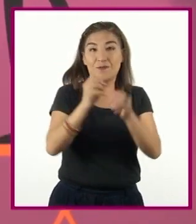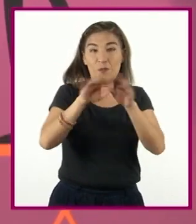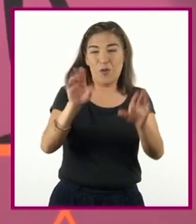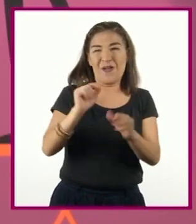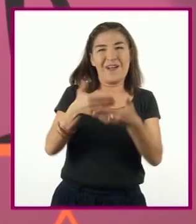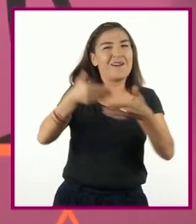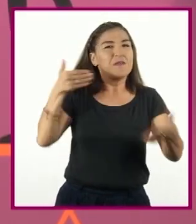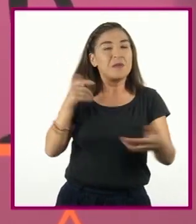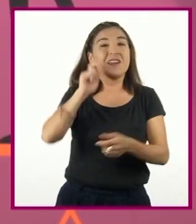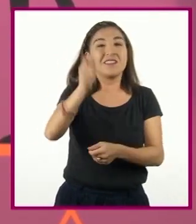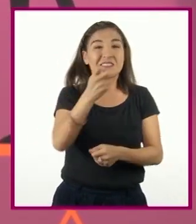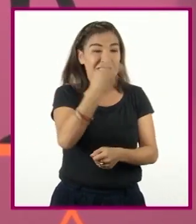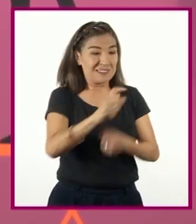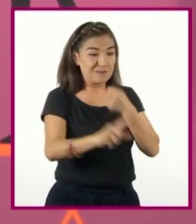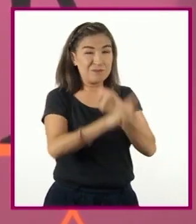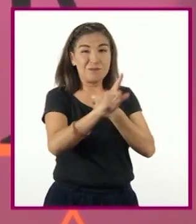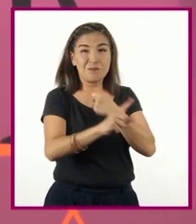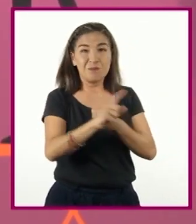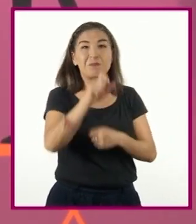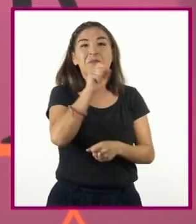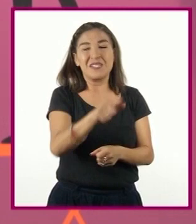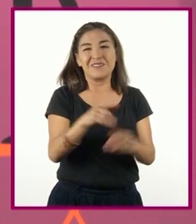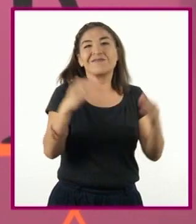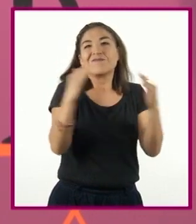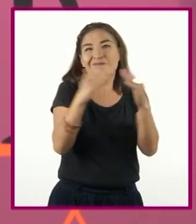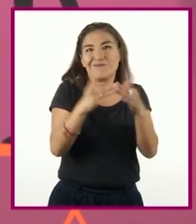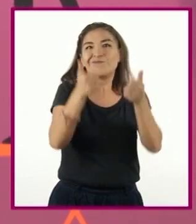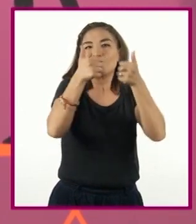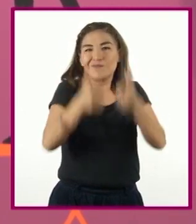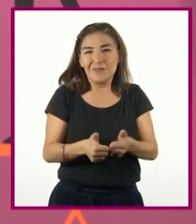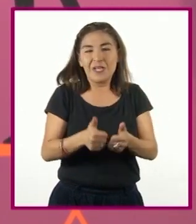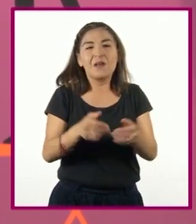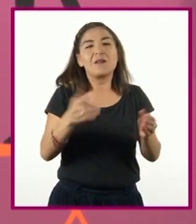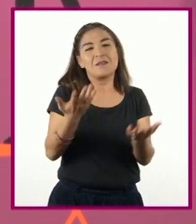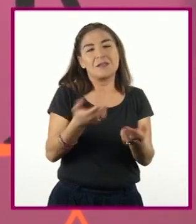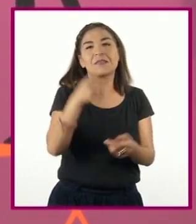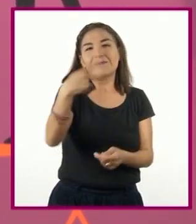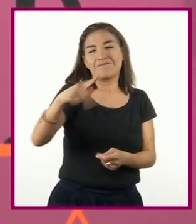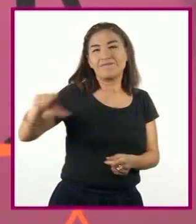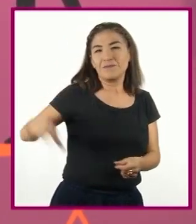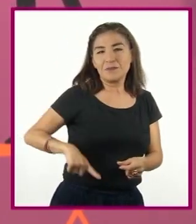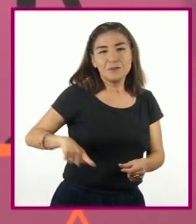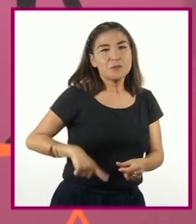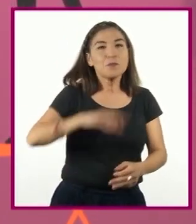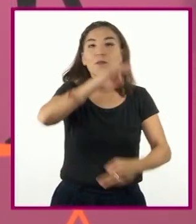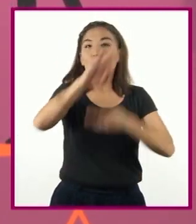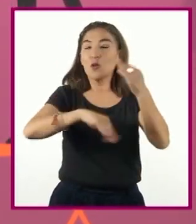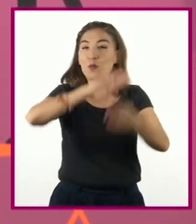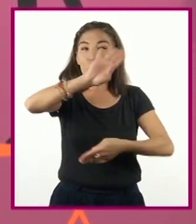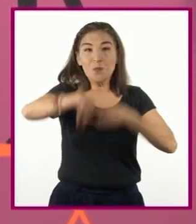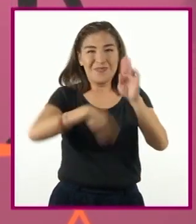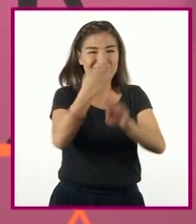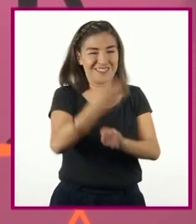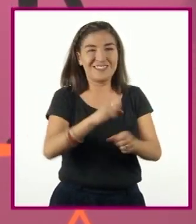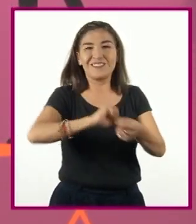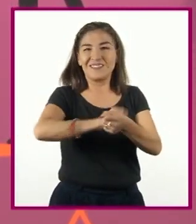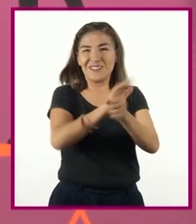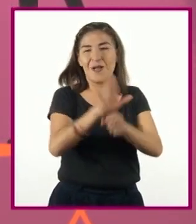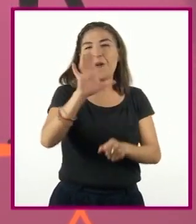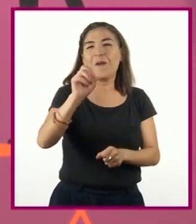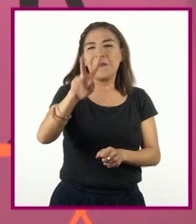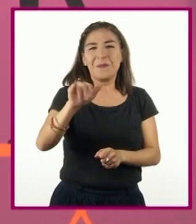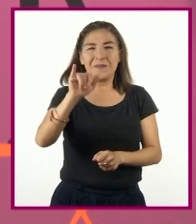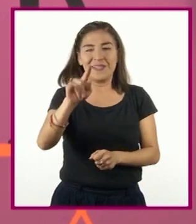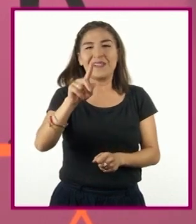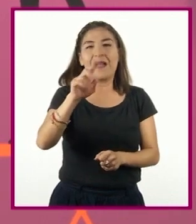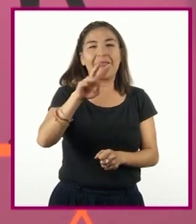que las consecuencias por las medidas de confinamiento adoptadas por los gobiernos de todo el mundo ante la pandemia por